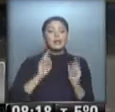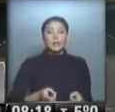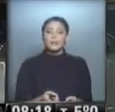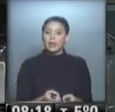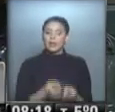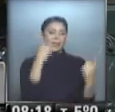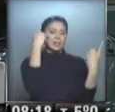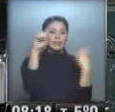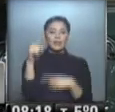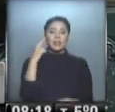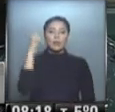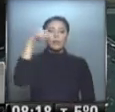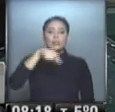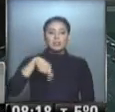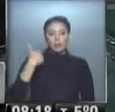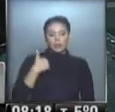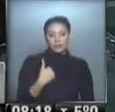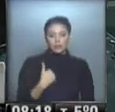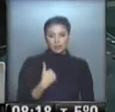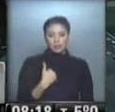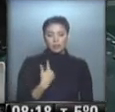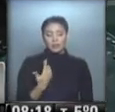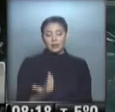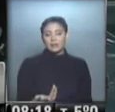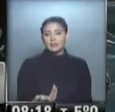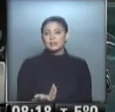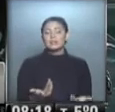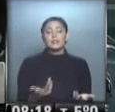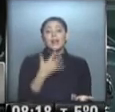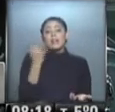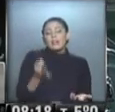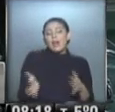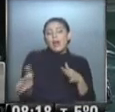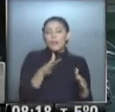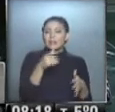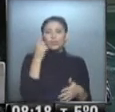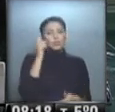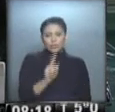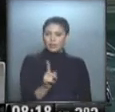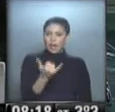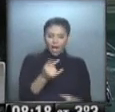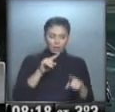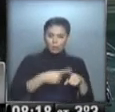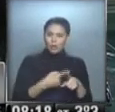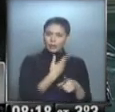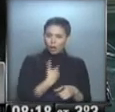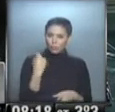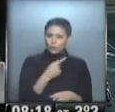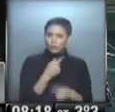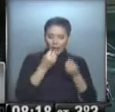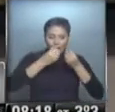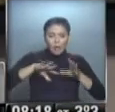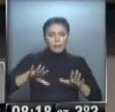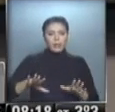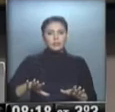en distintos municipios del país. Y la verdad es que a veces ignorar que hay una política de Estado que puso en